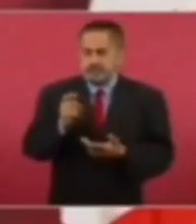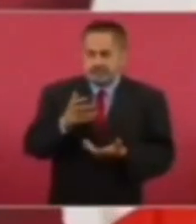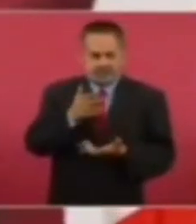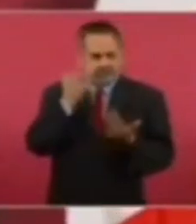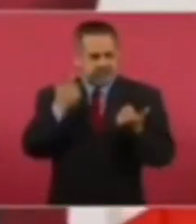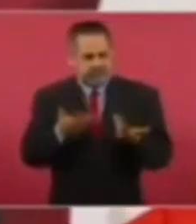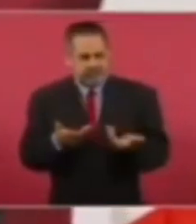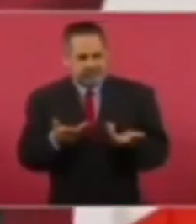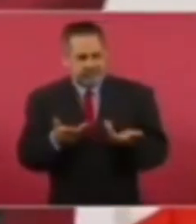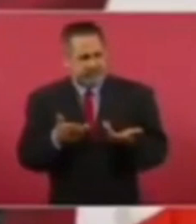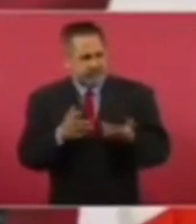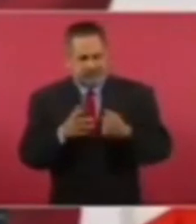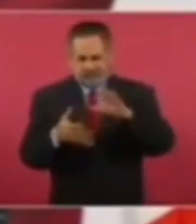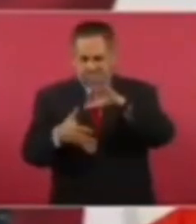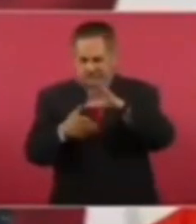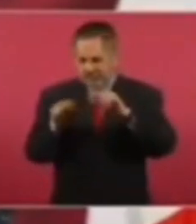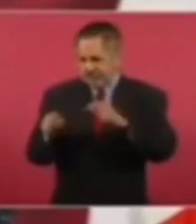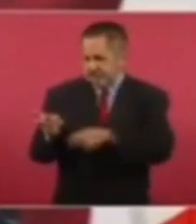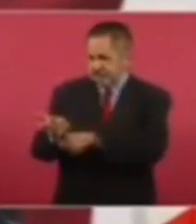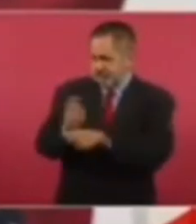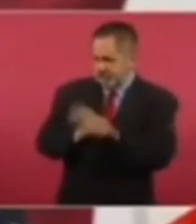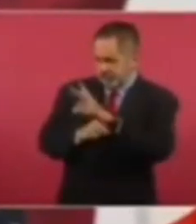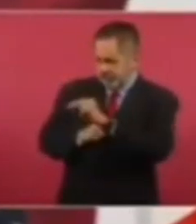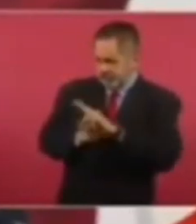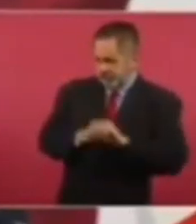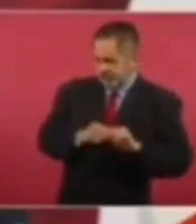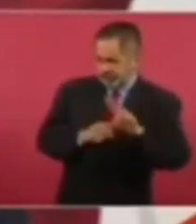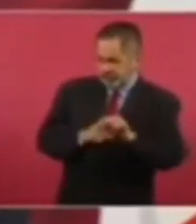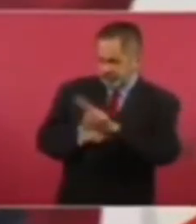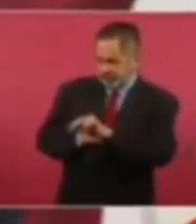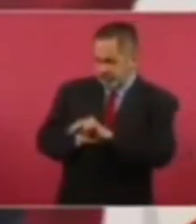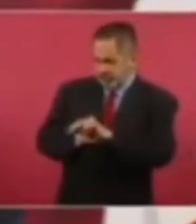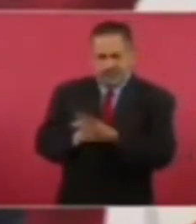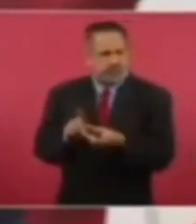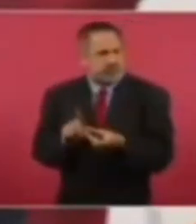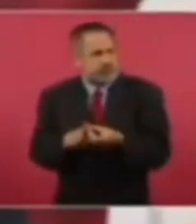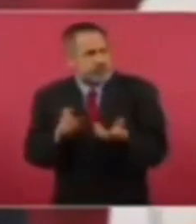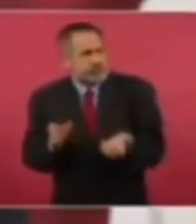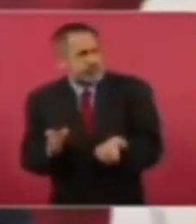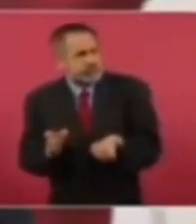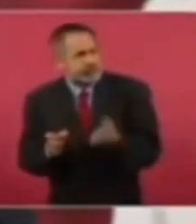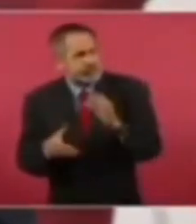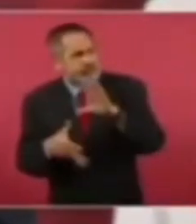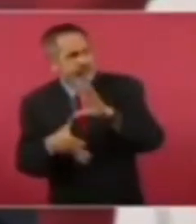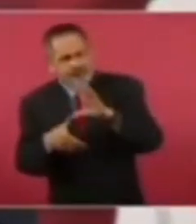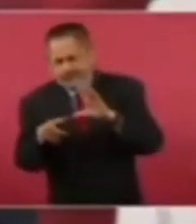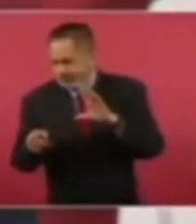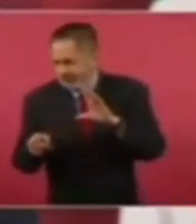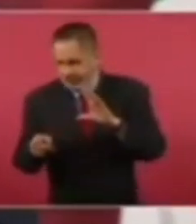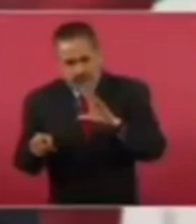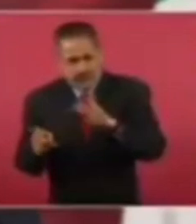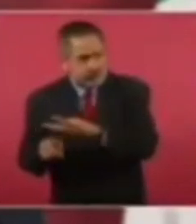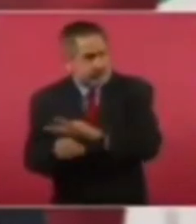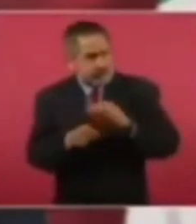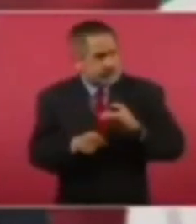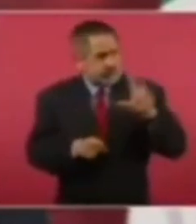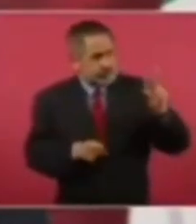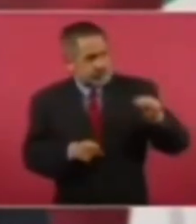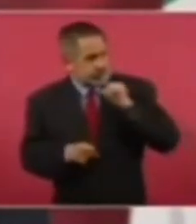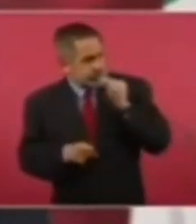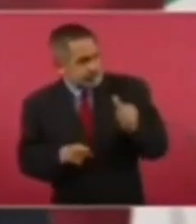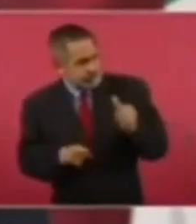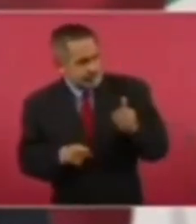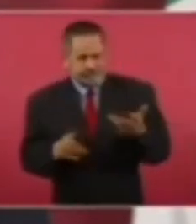de qué continente son, ¿no? Si es una cumbre de las Américas y nos invita a todos, pues